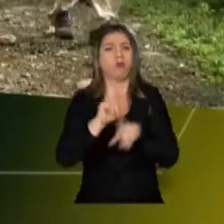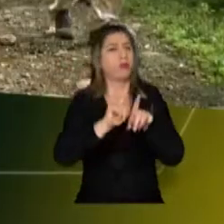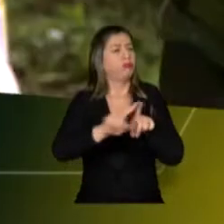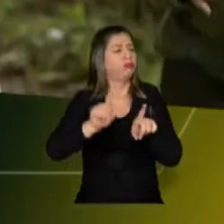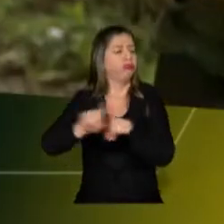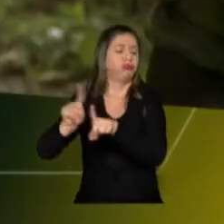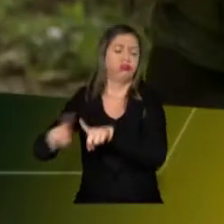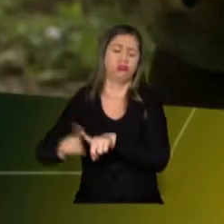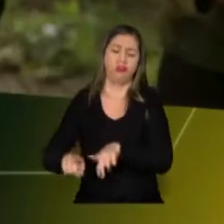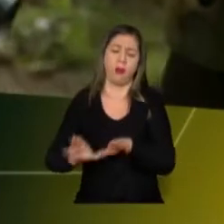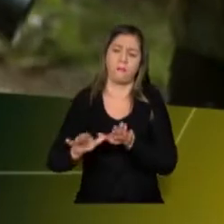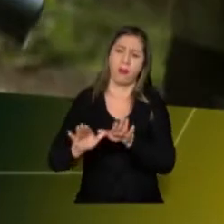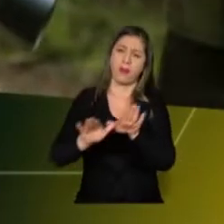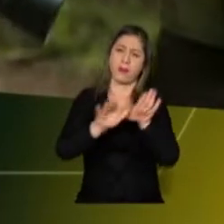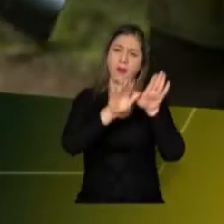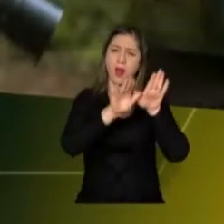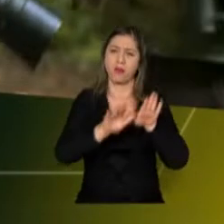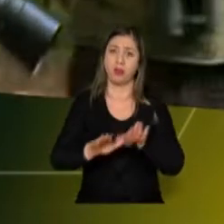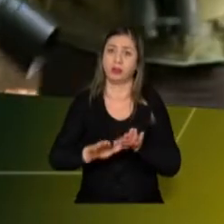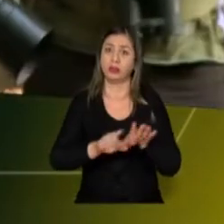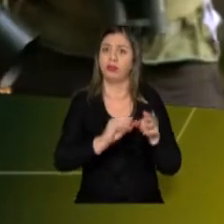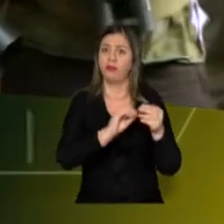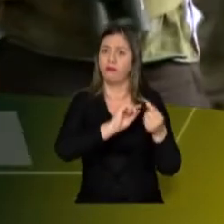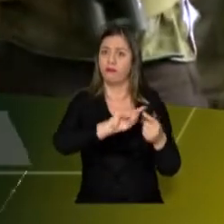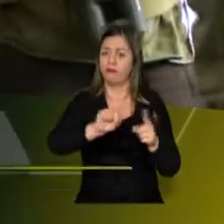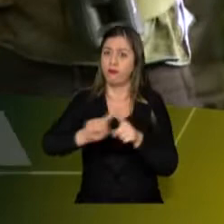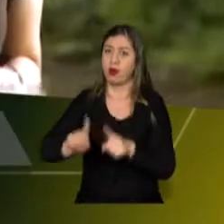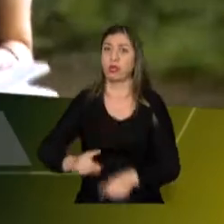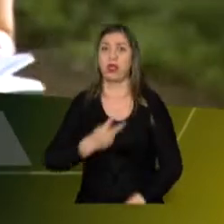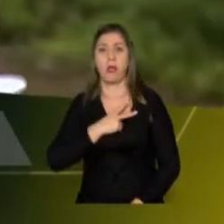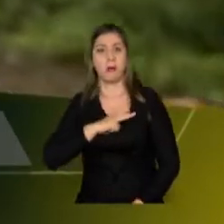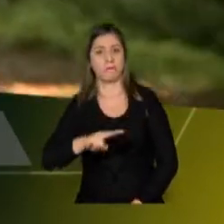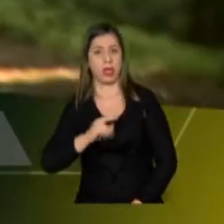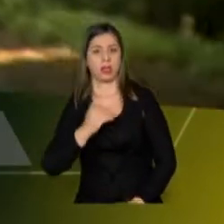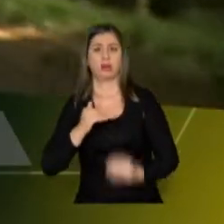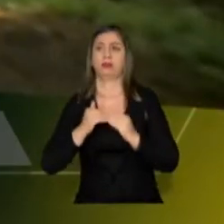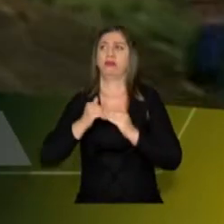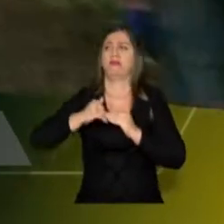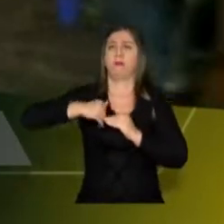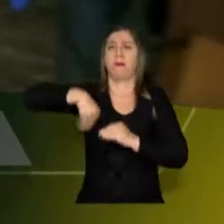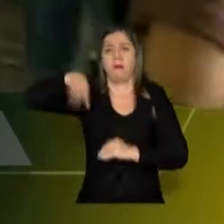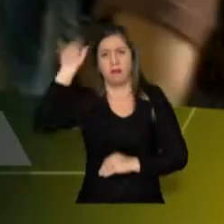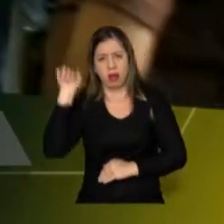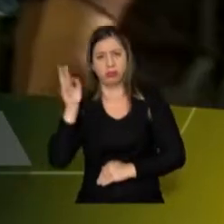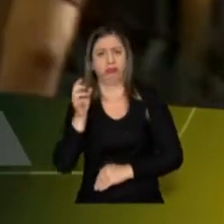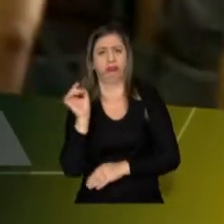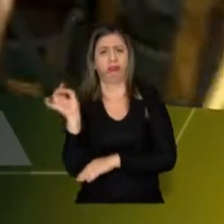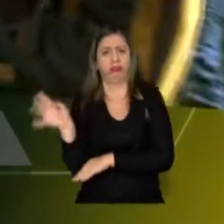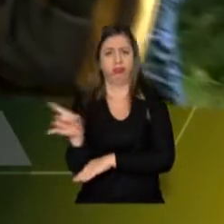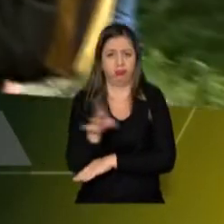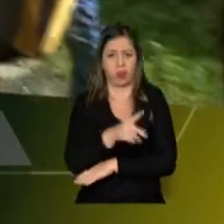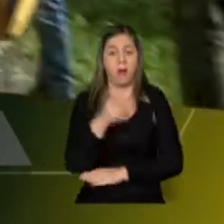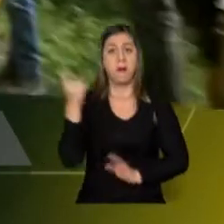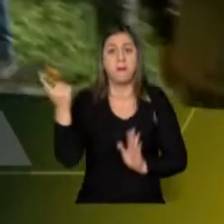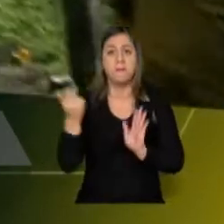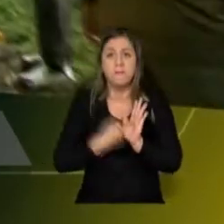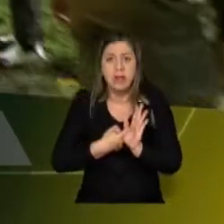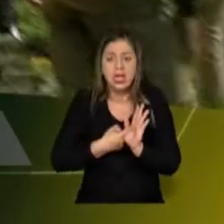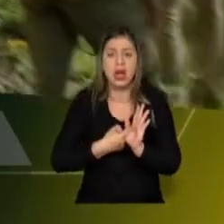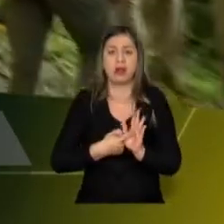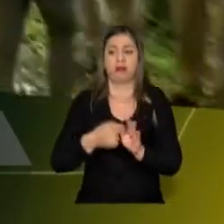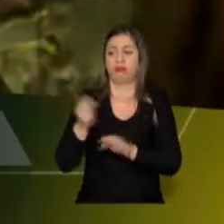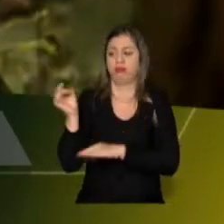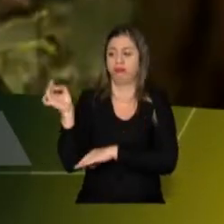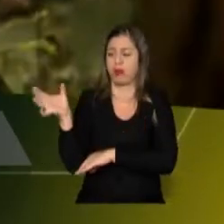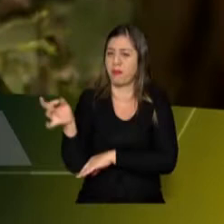aves. El departamento del Valle del Cauca es uno de los departamentos que más aves tiene. Existen casi mil especies